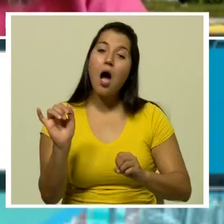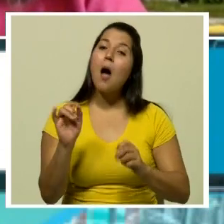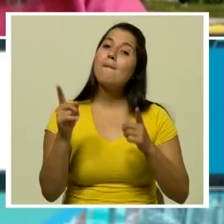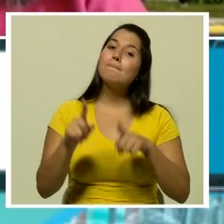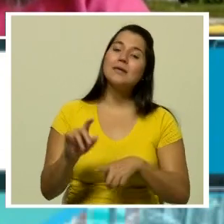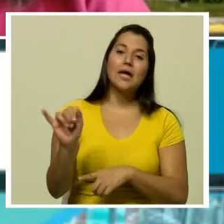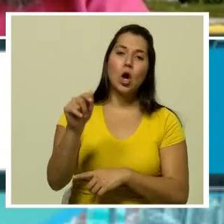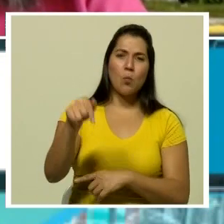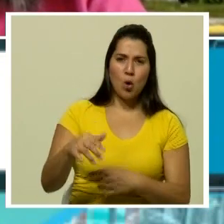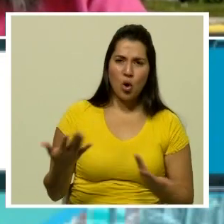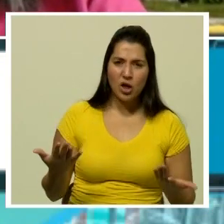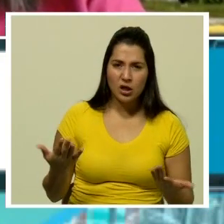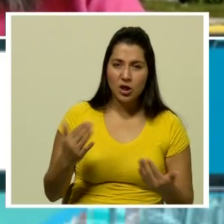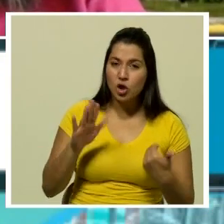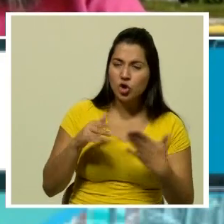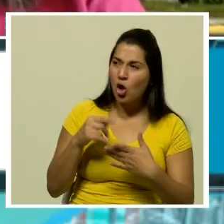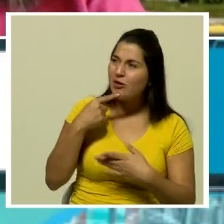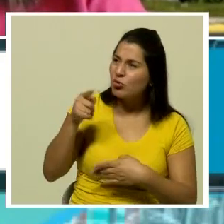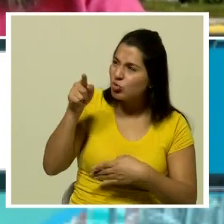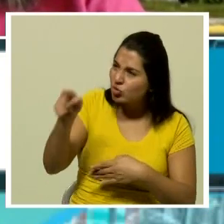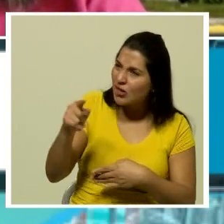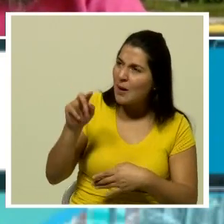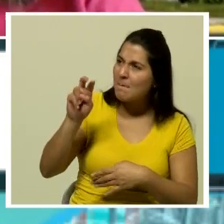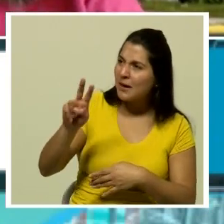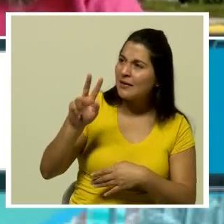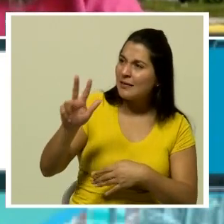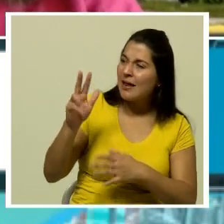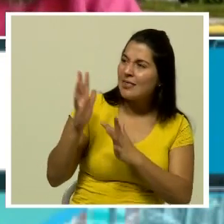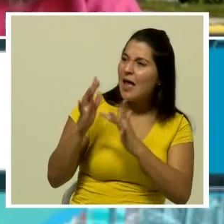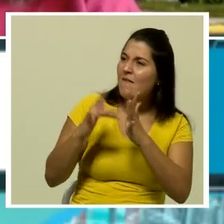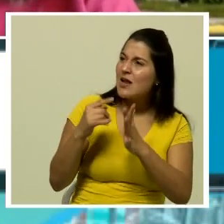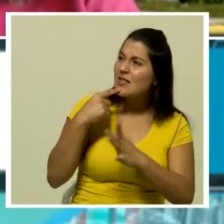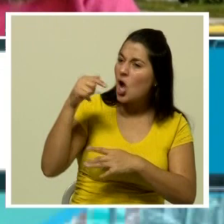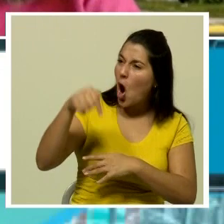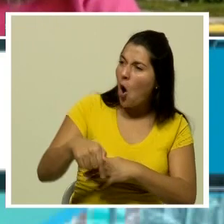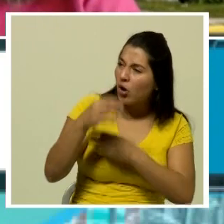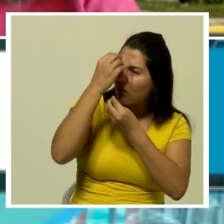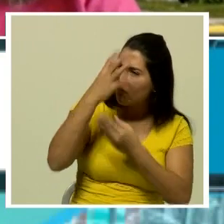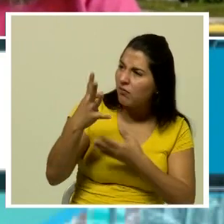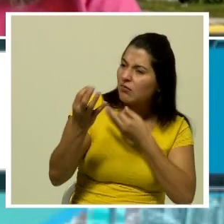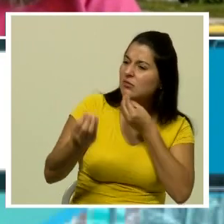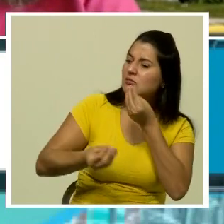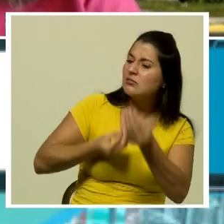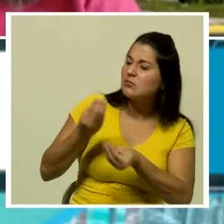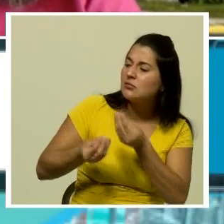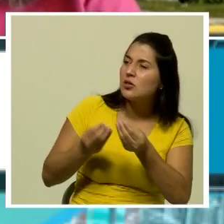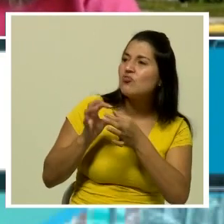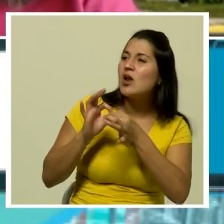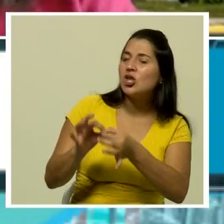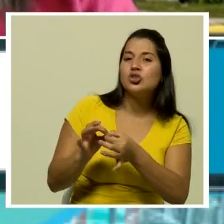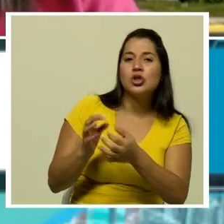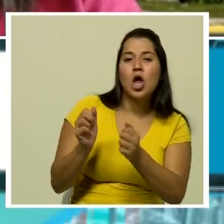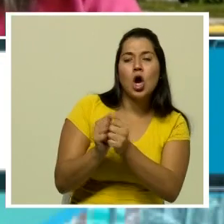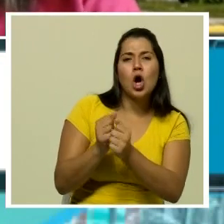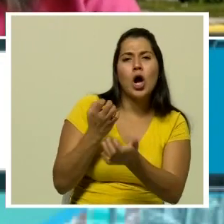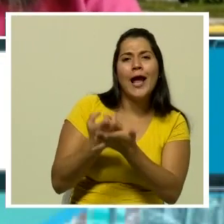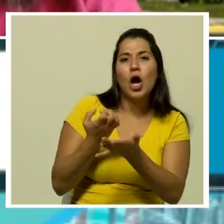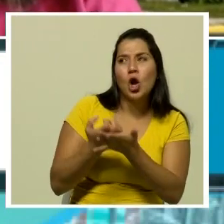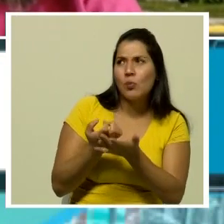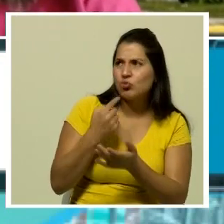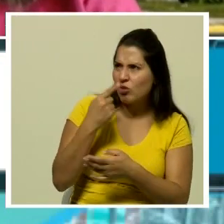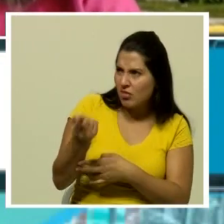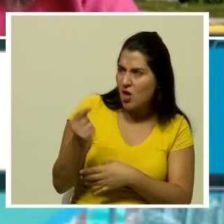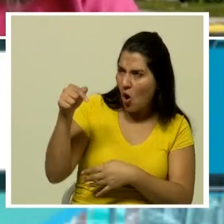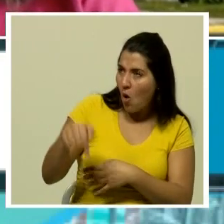desde el 23 de abril había prometido que este día iba a dar las principales decisiones económicas y pues